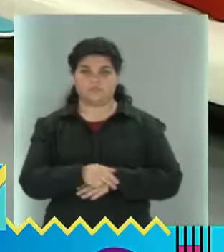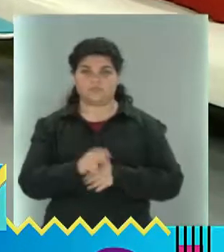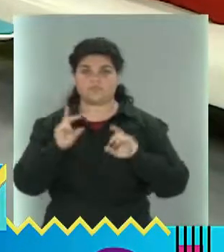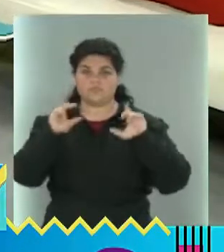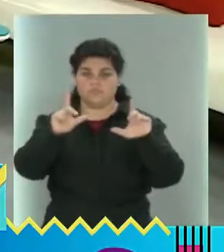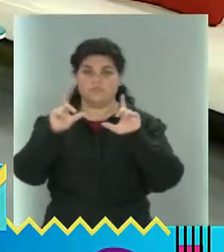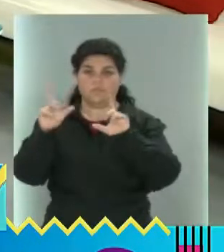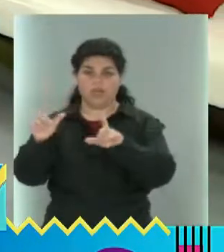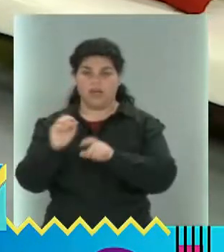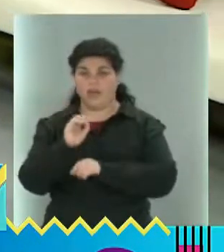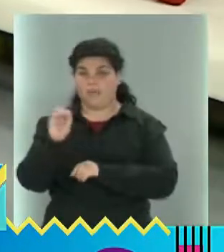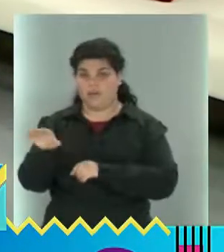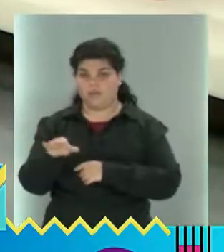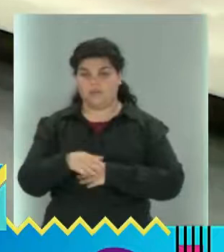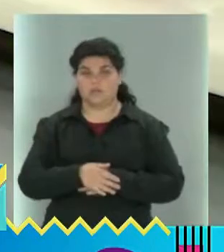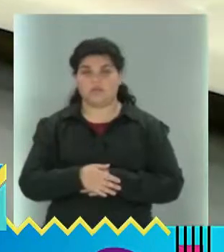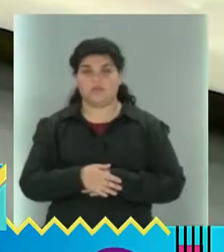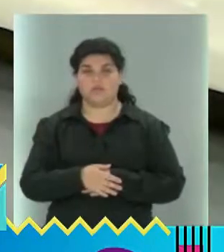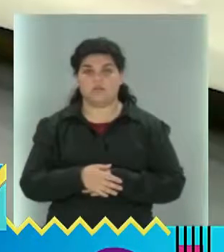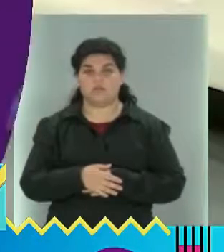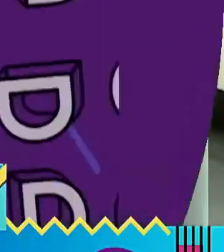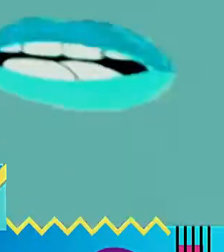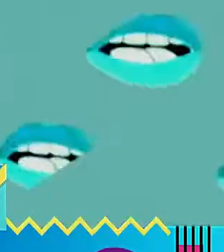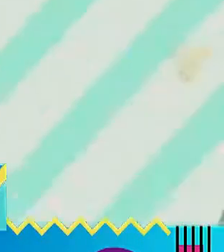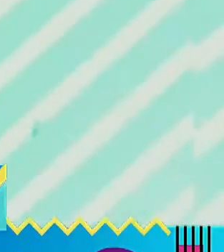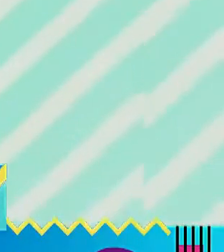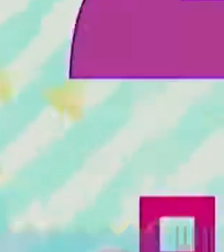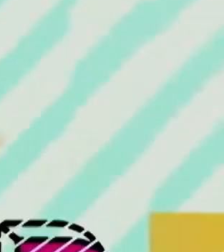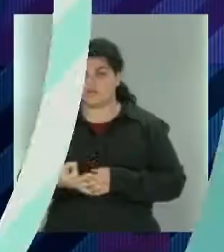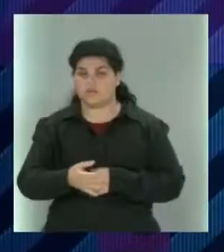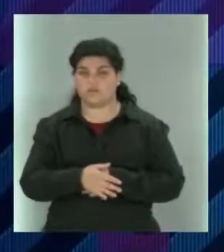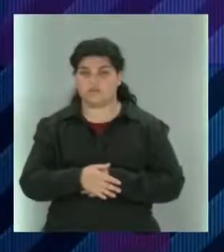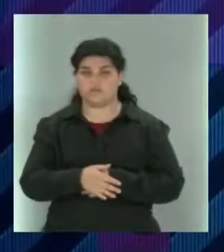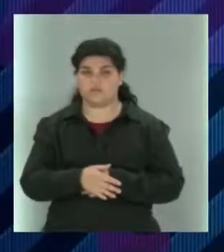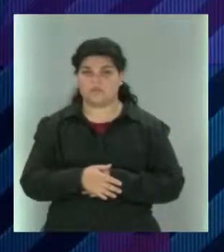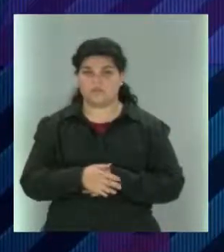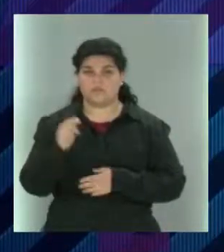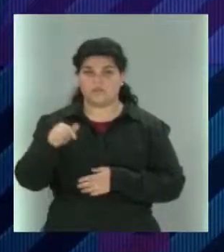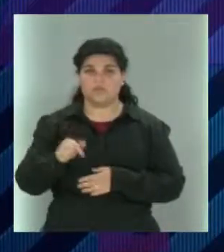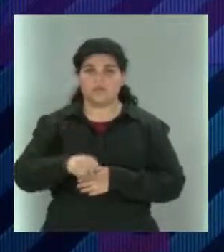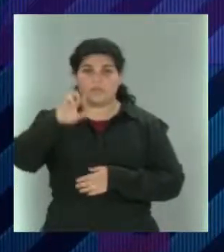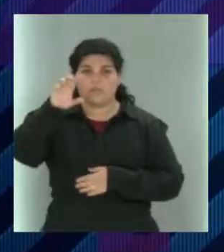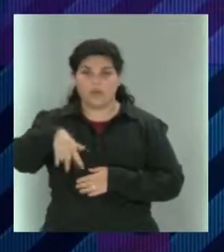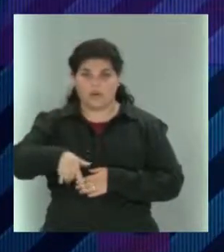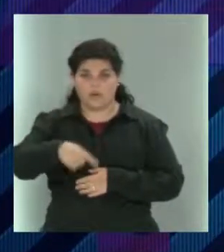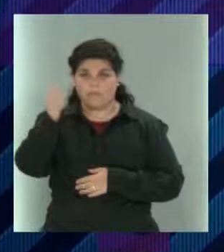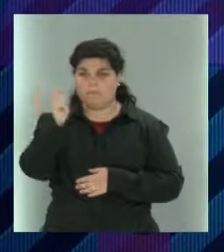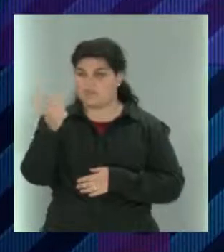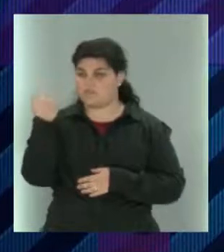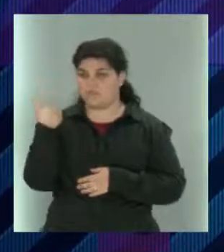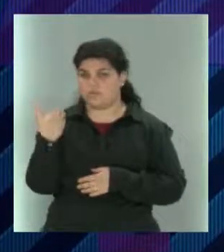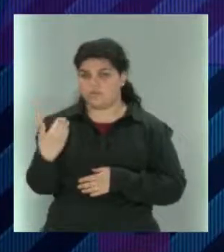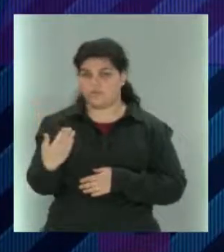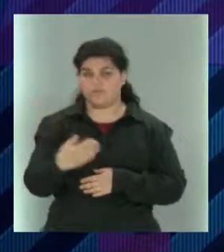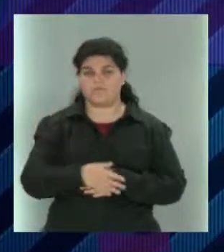placas. Y la verdad que las políticas tomadas a cabo en estos últimos meses, donde